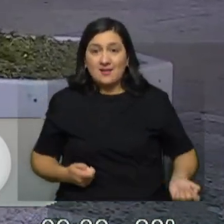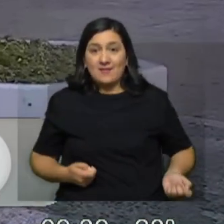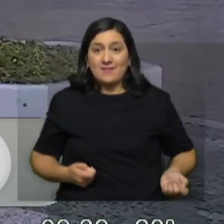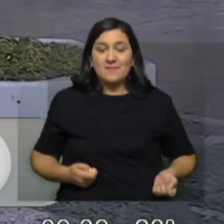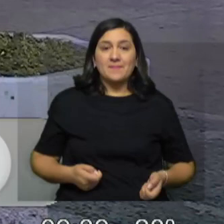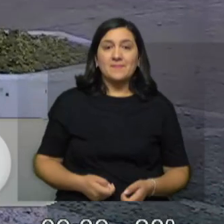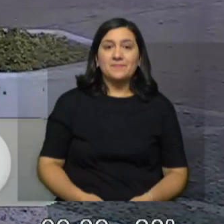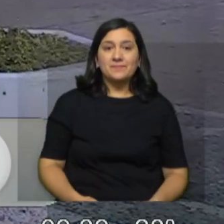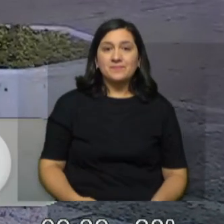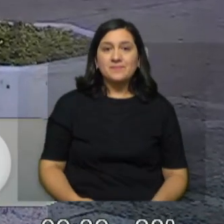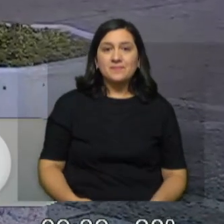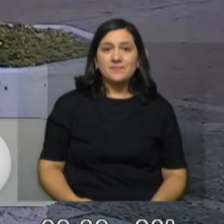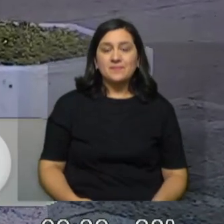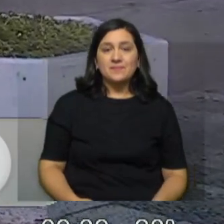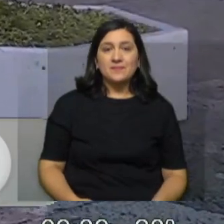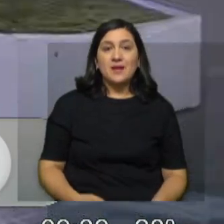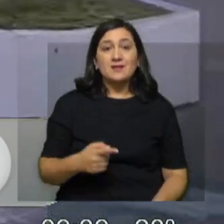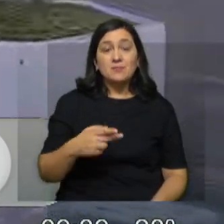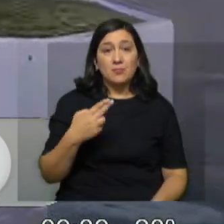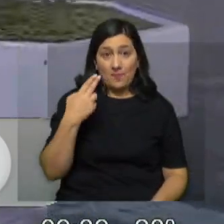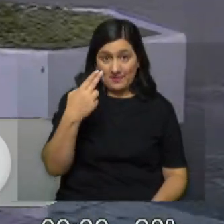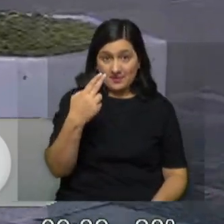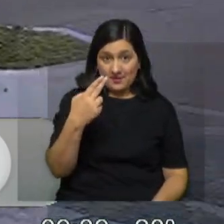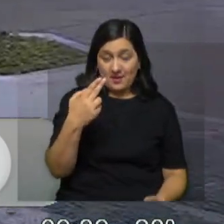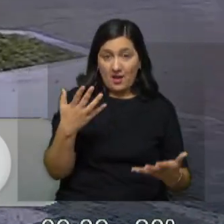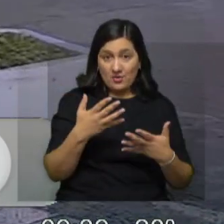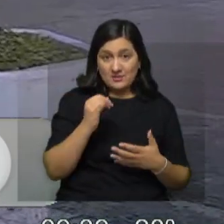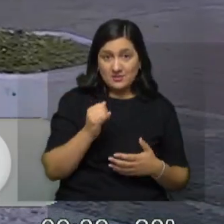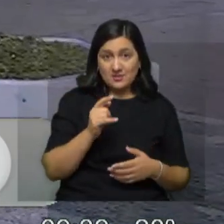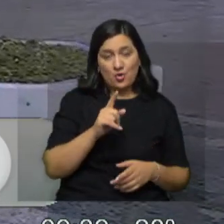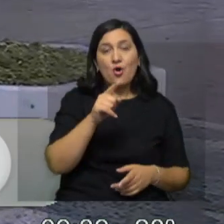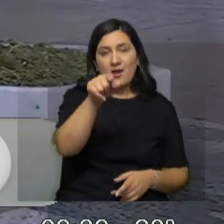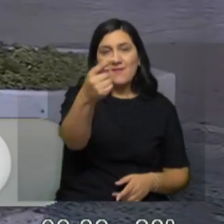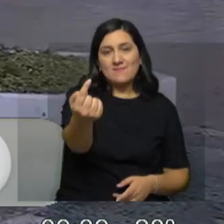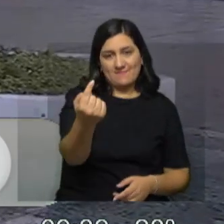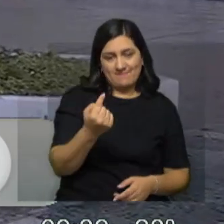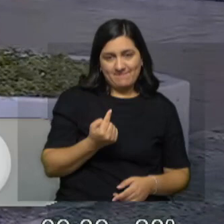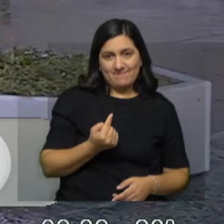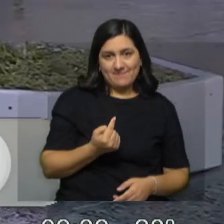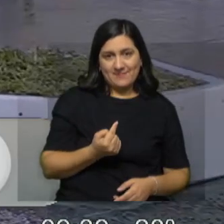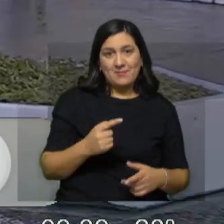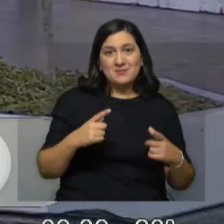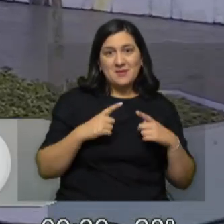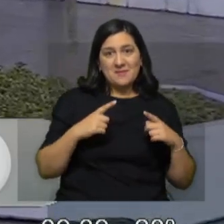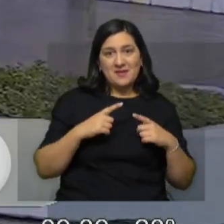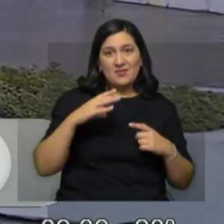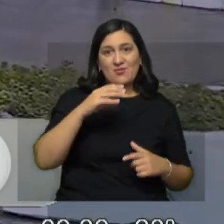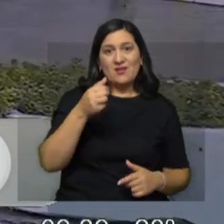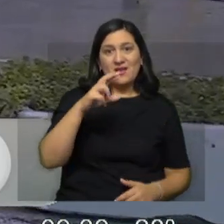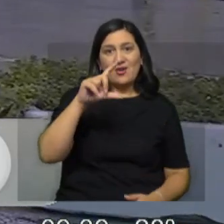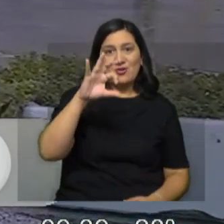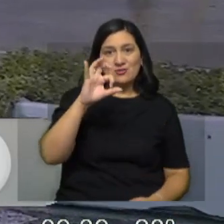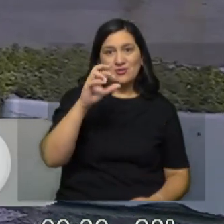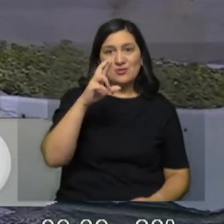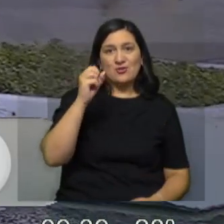lo implemento y está pronto. Ahora sí me deja pasar, que no hay peligro, ¿verdad? Y el barco, Carlos. Él viene hasta acá. Ah, viene hasta acá. Bien, estamos a la espera del señor Carlos Rocha, un héroe